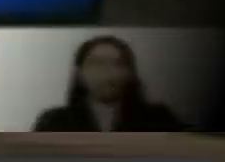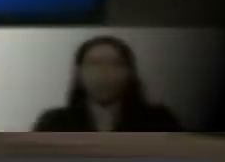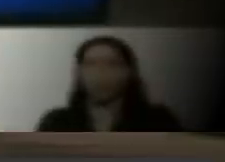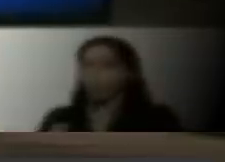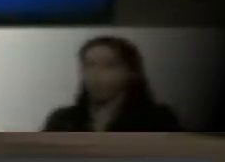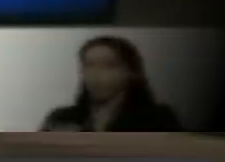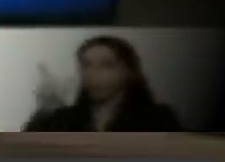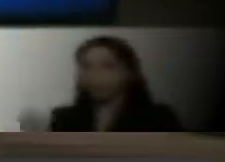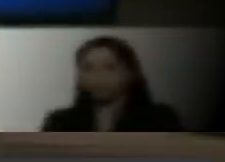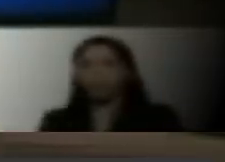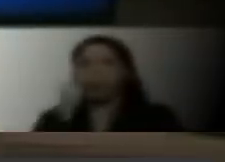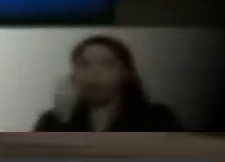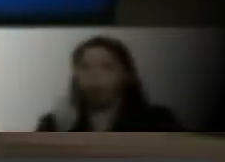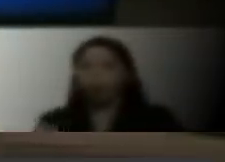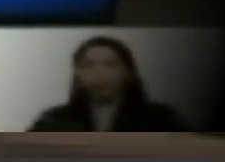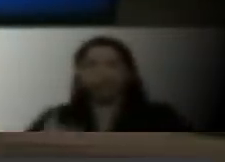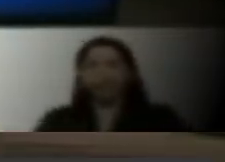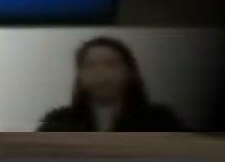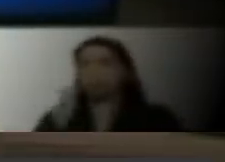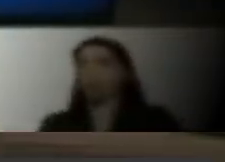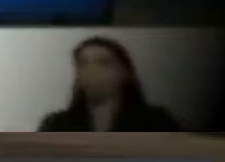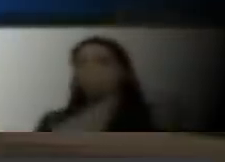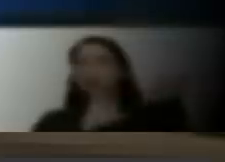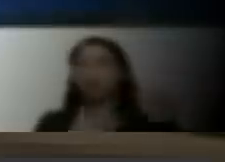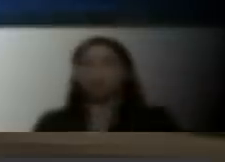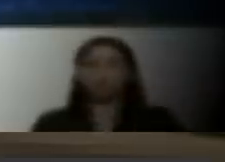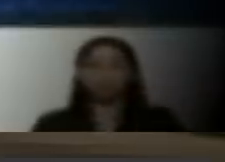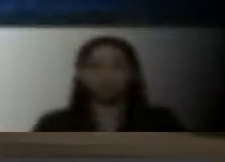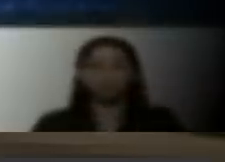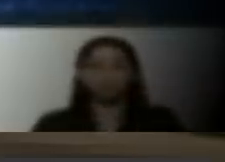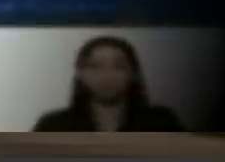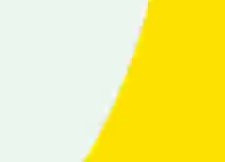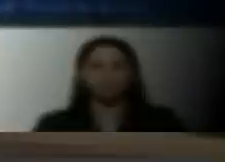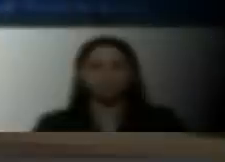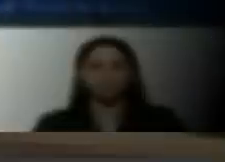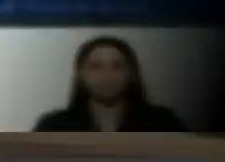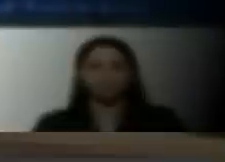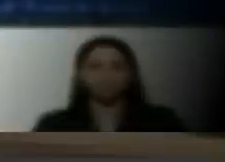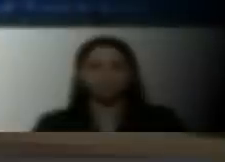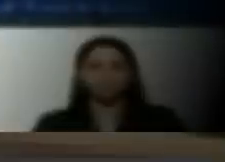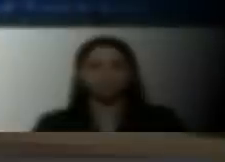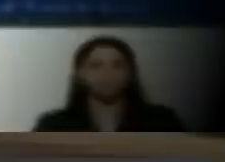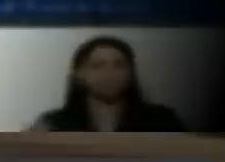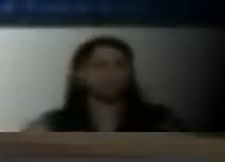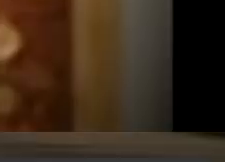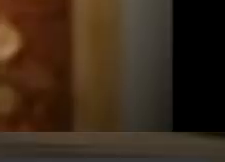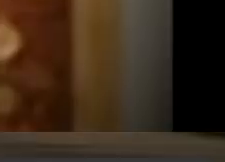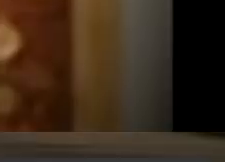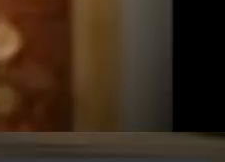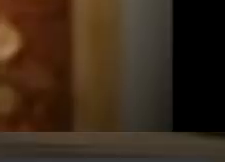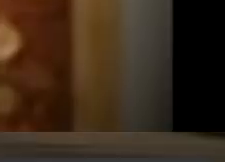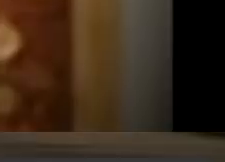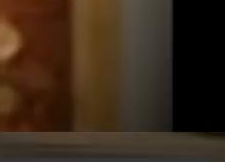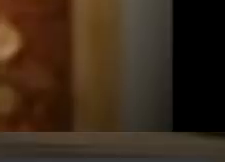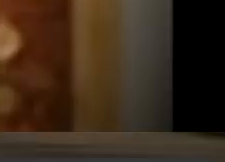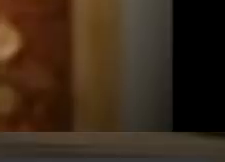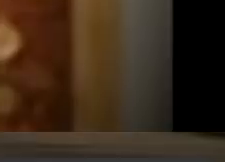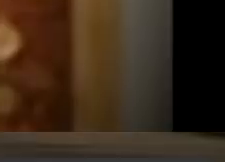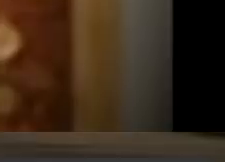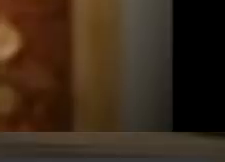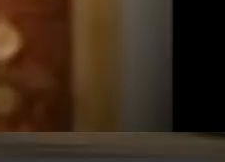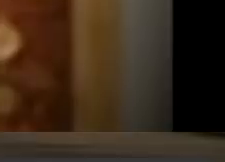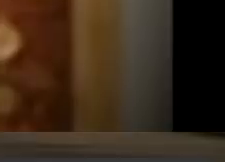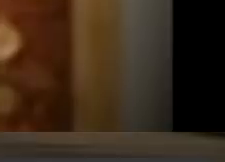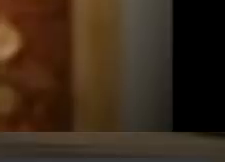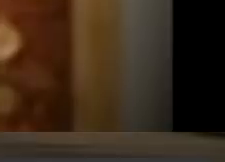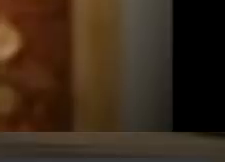a última hora. El gobernador del estado norteño de Nueva Esparta, ante el registro de nuevos casos positivos de coronavirus en el